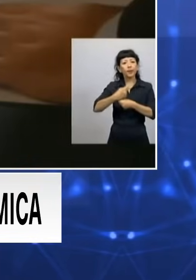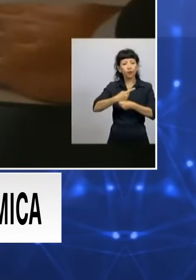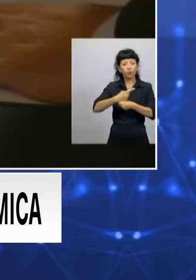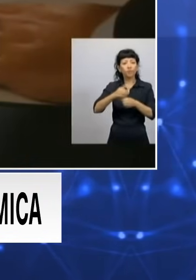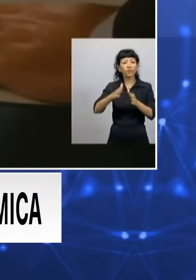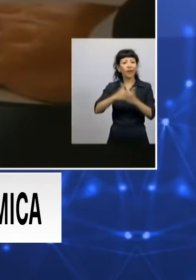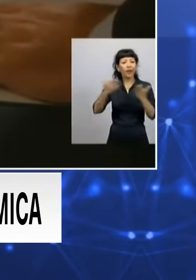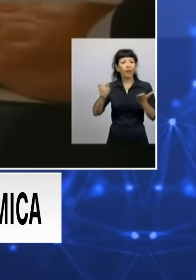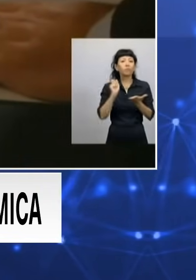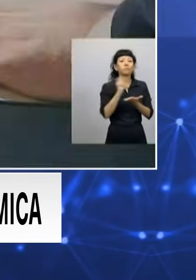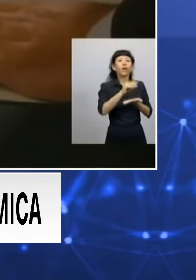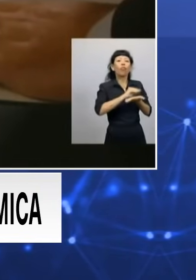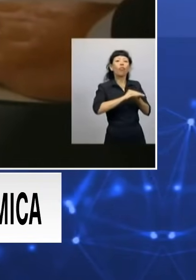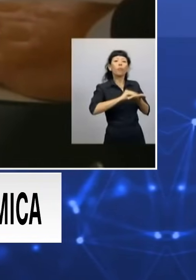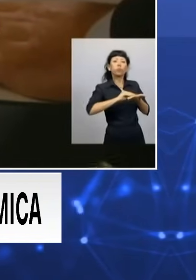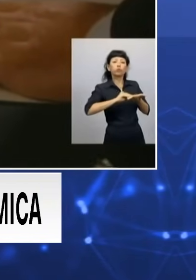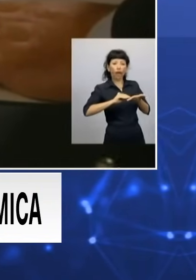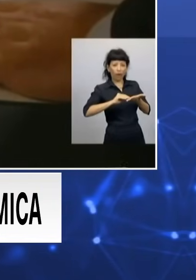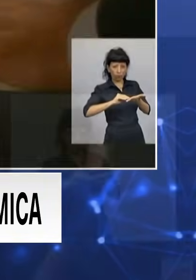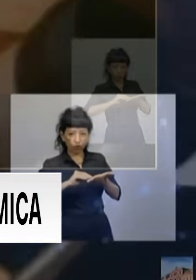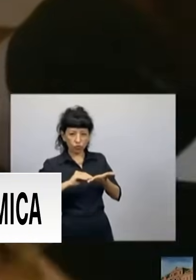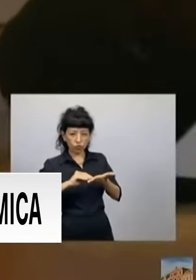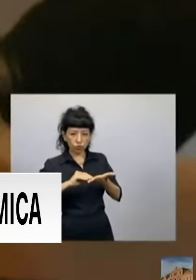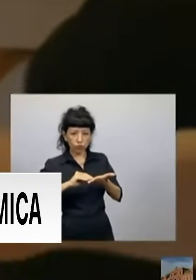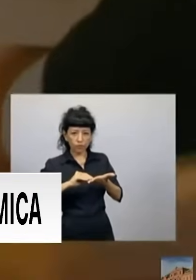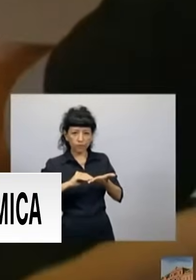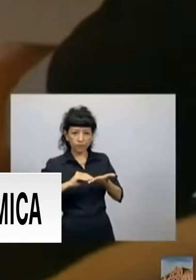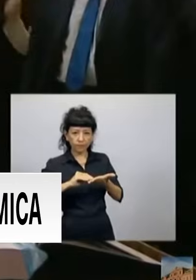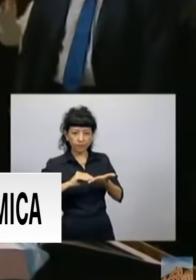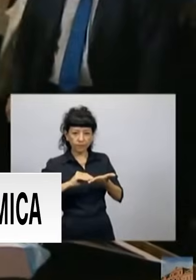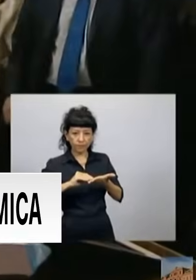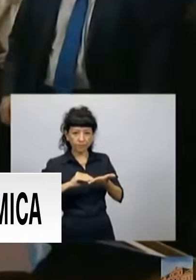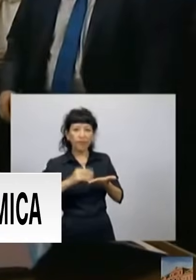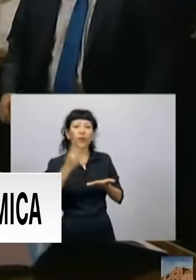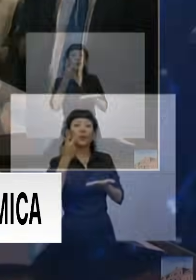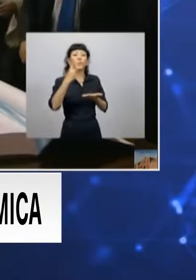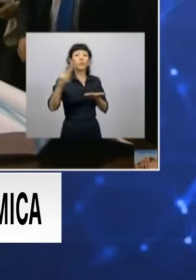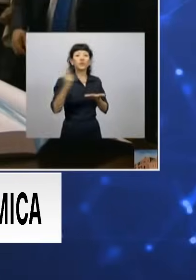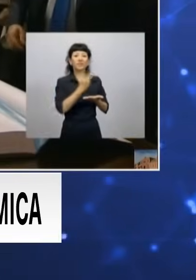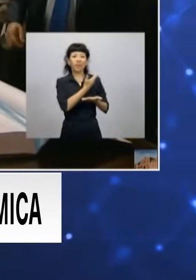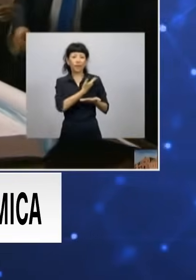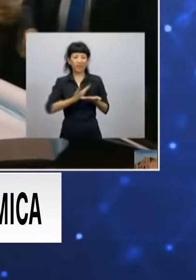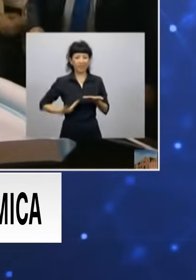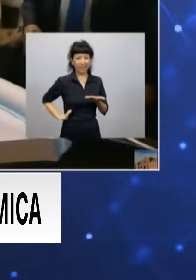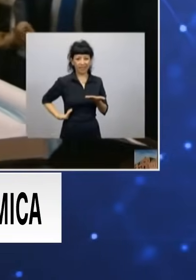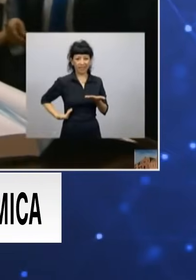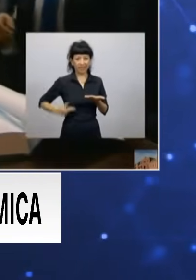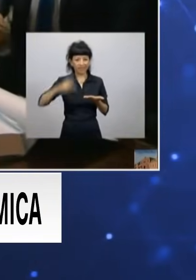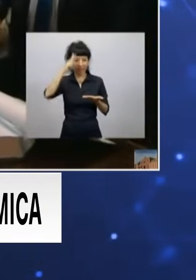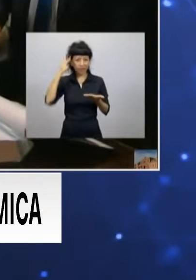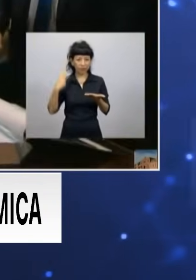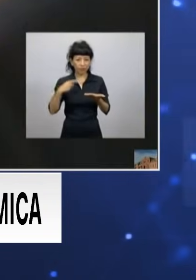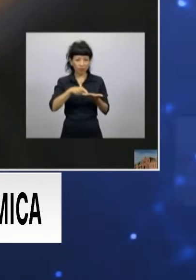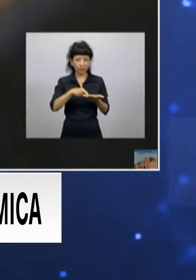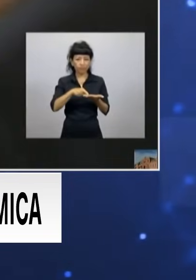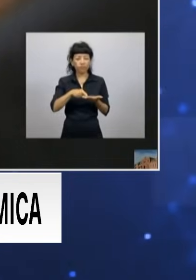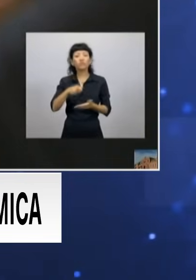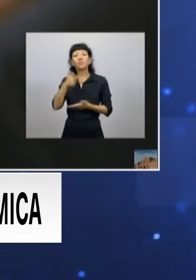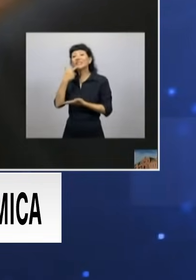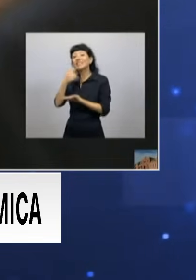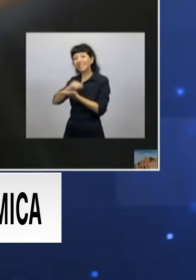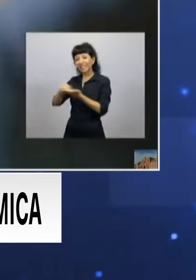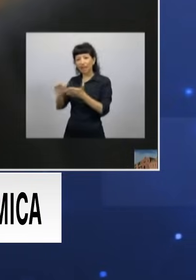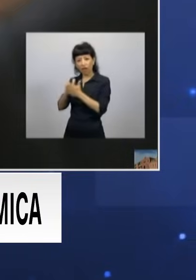idiosincrasia. Sí, claro. Pero de alguna manera podría ser del partido Semilla, como decía usted, el presidente Arévalo, que está con todo el problema, lo